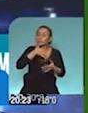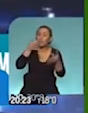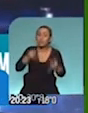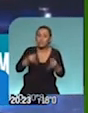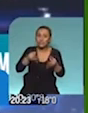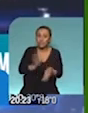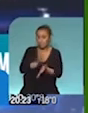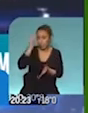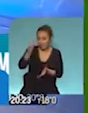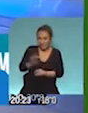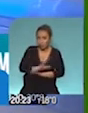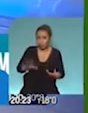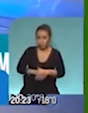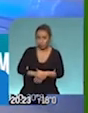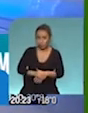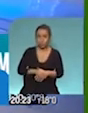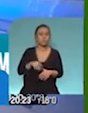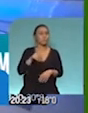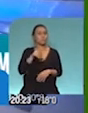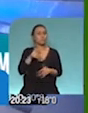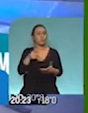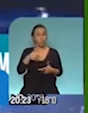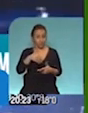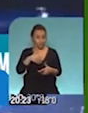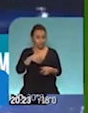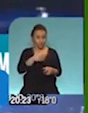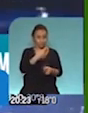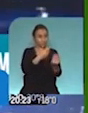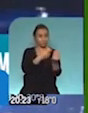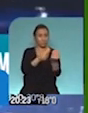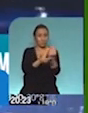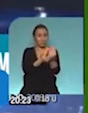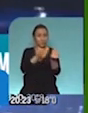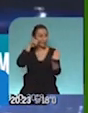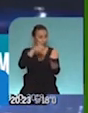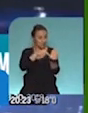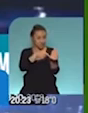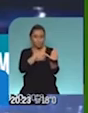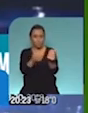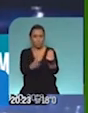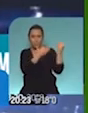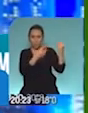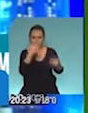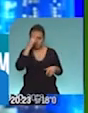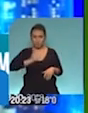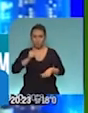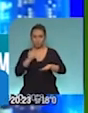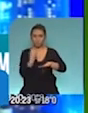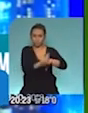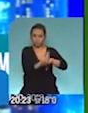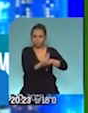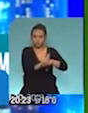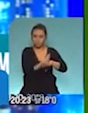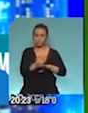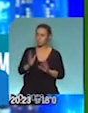puente Pueyrredón y la militancia de Darío y Maxi. Así que te invitamos, bueno, a dar opinión por parte